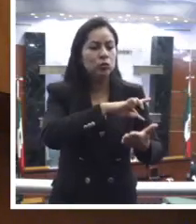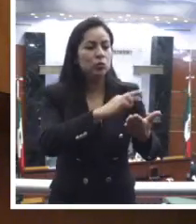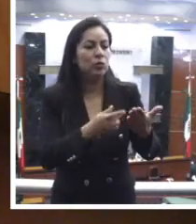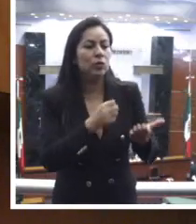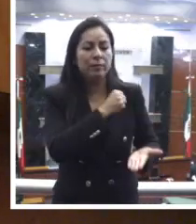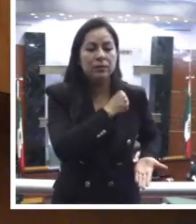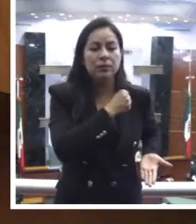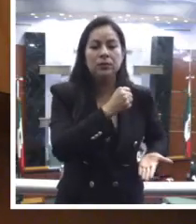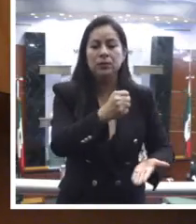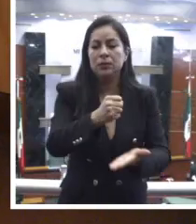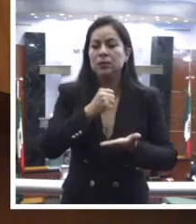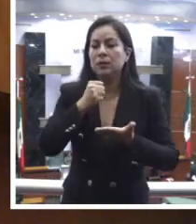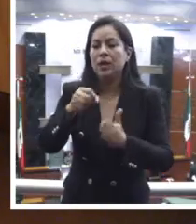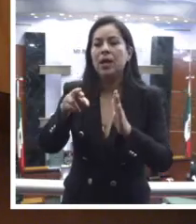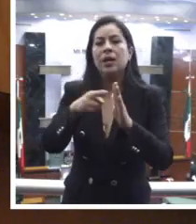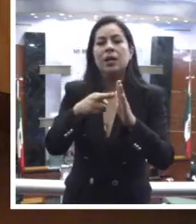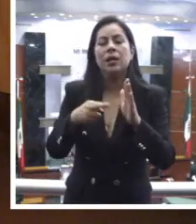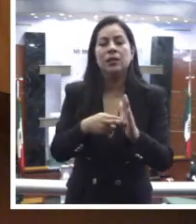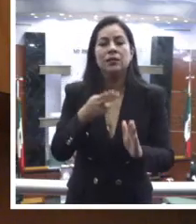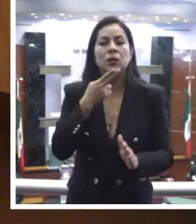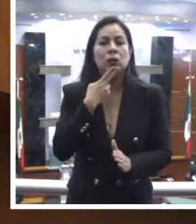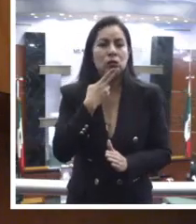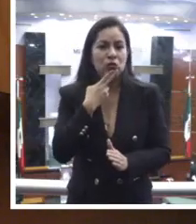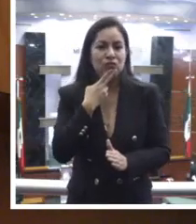presupuestarios tengan reglas de operación.